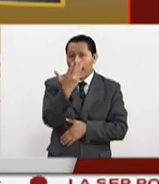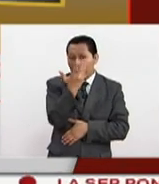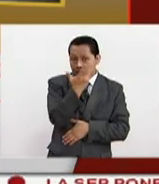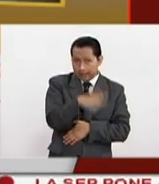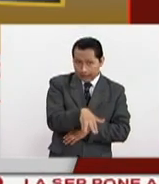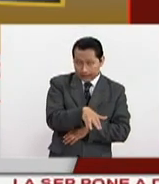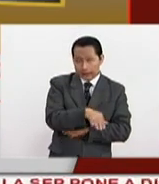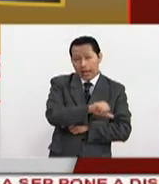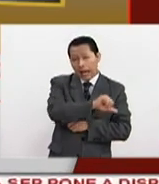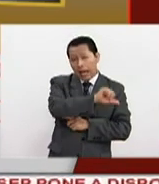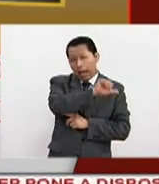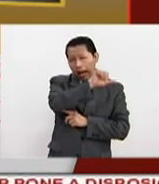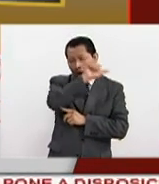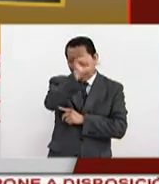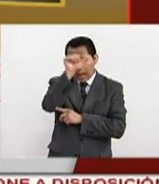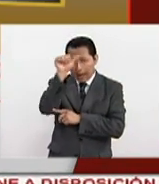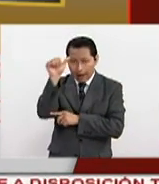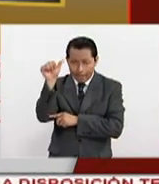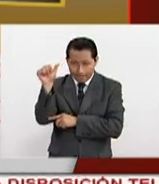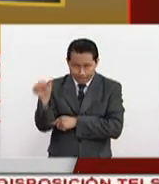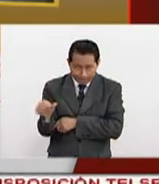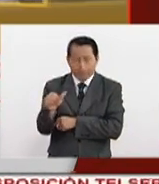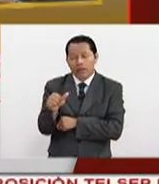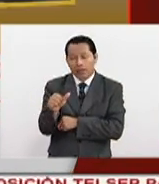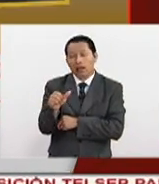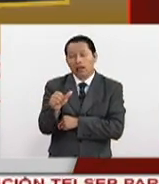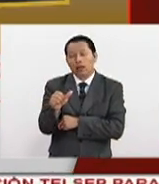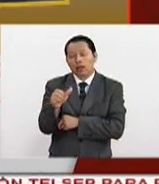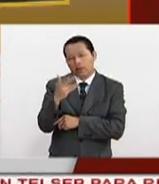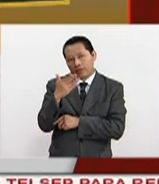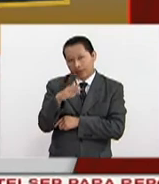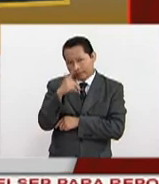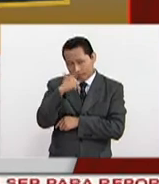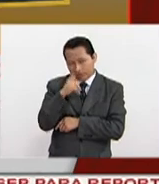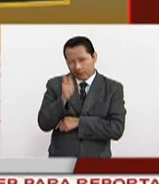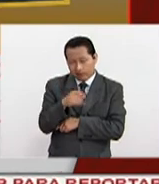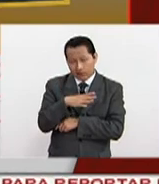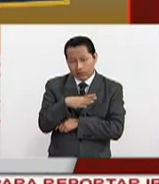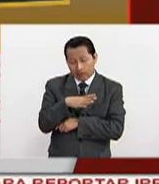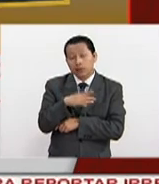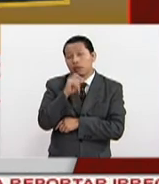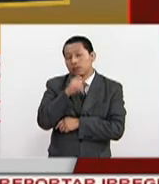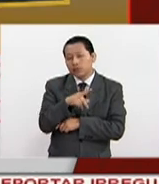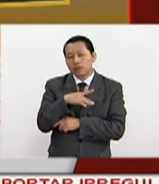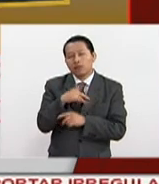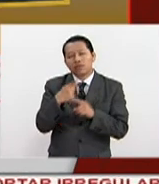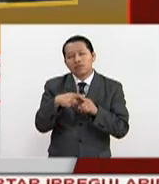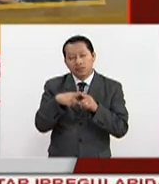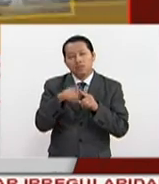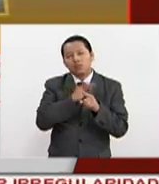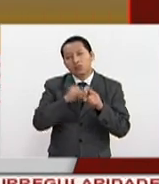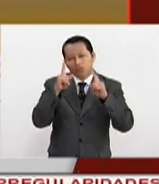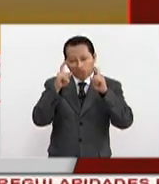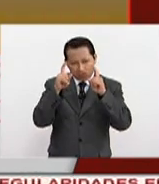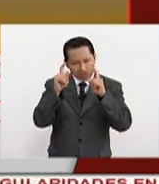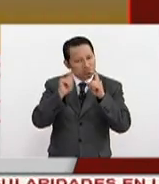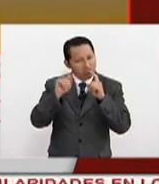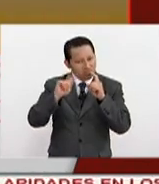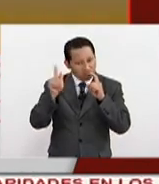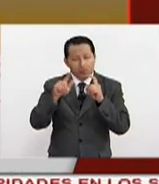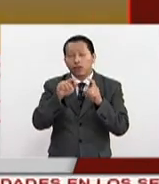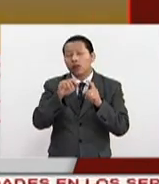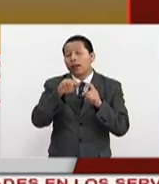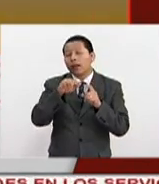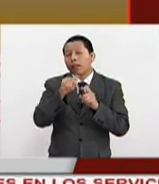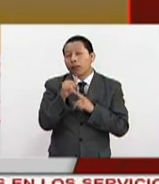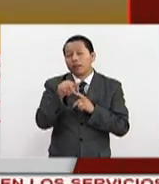10 de la noche. Vamos a tener conferencias de fotógrafos renombrados como Sonny Maya,